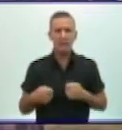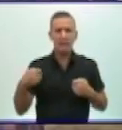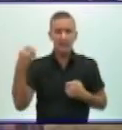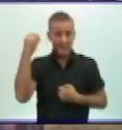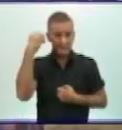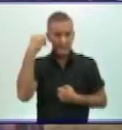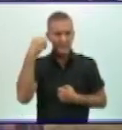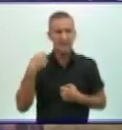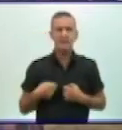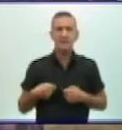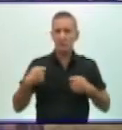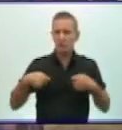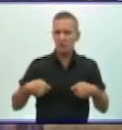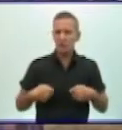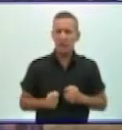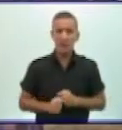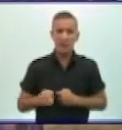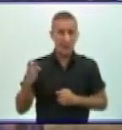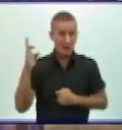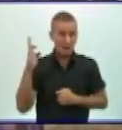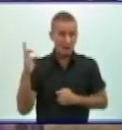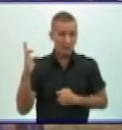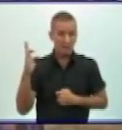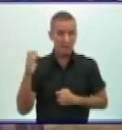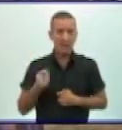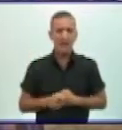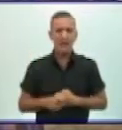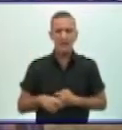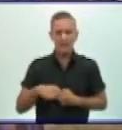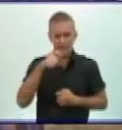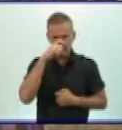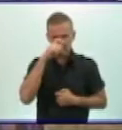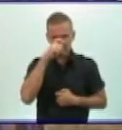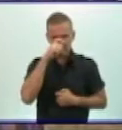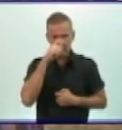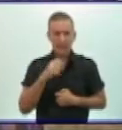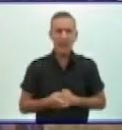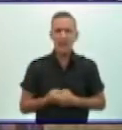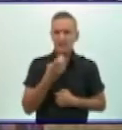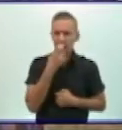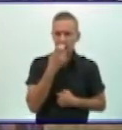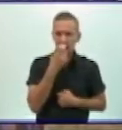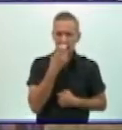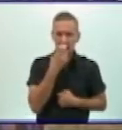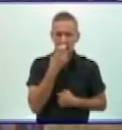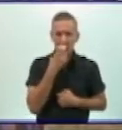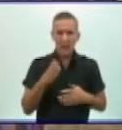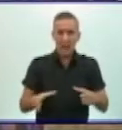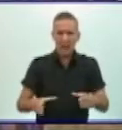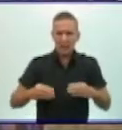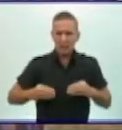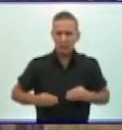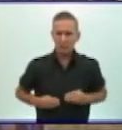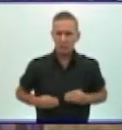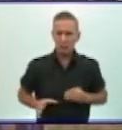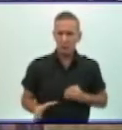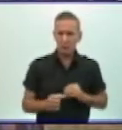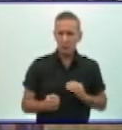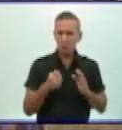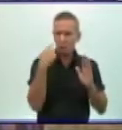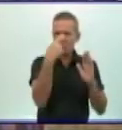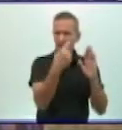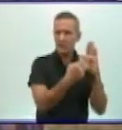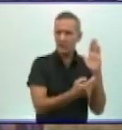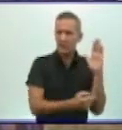es... Frank País es un ejemplo claro de que ya desde edades tempranas se puede tener un gran sentido del deber y asumir todas las características que esto entraña. A